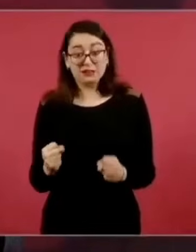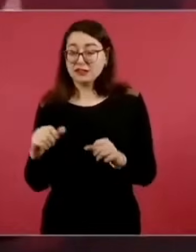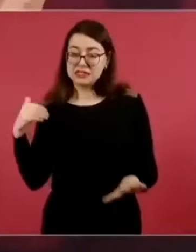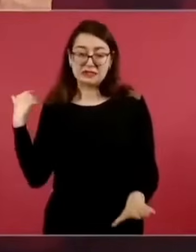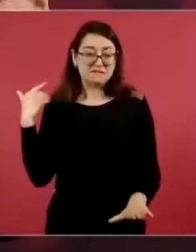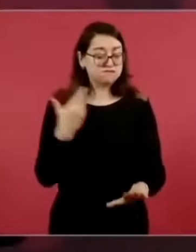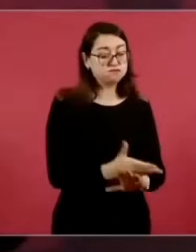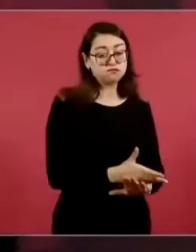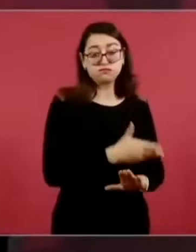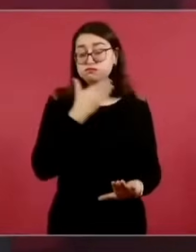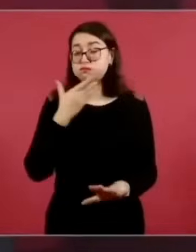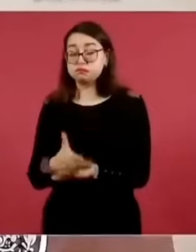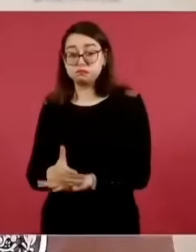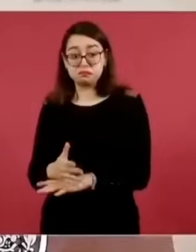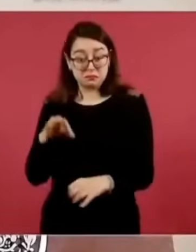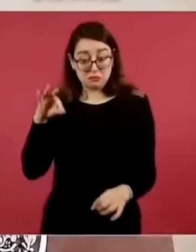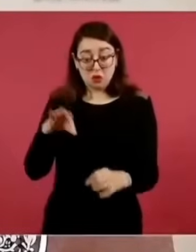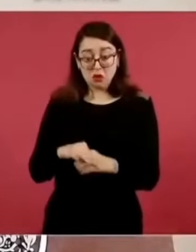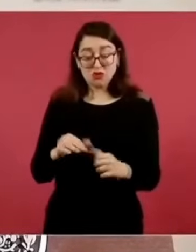muchos muertos